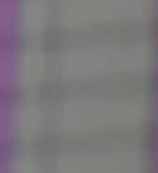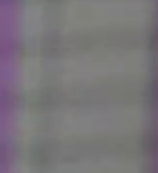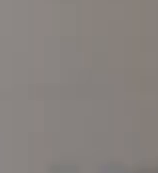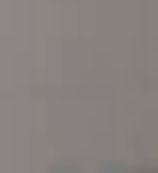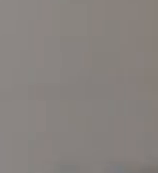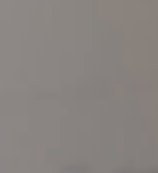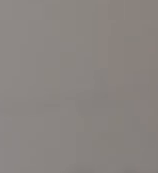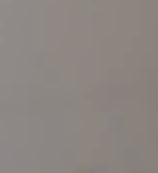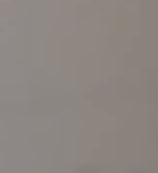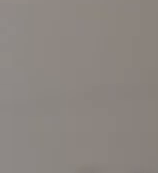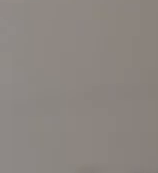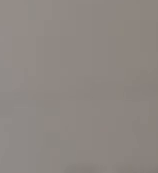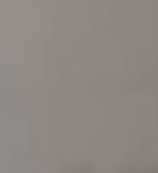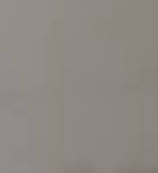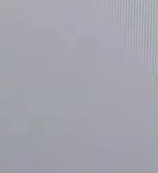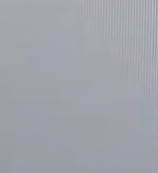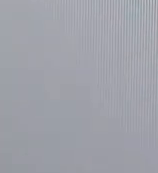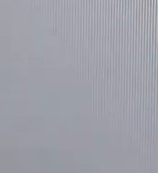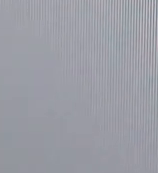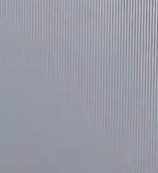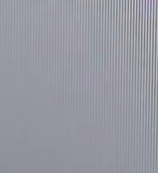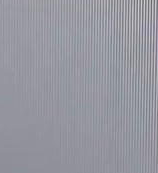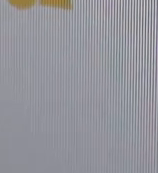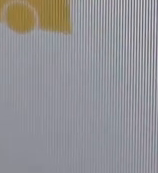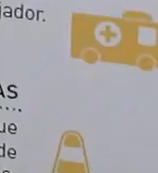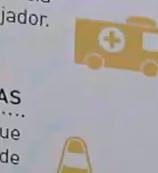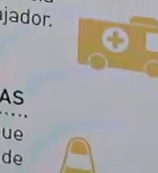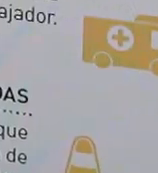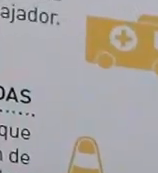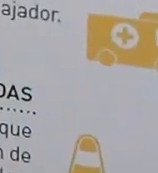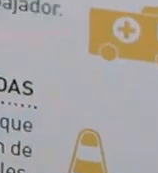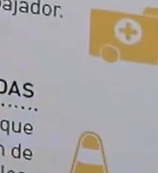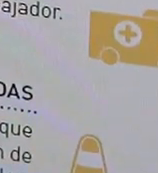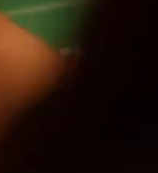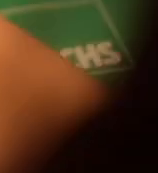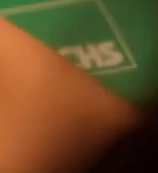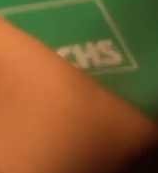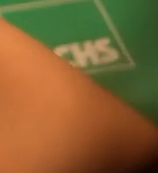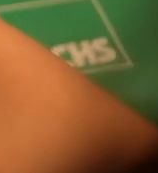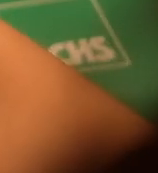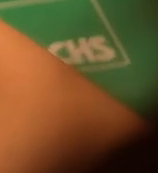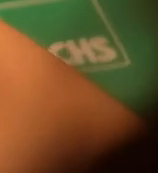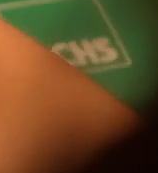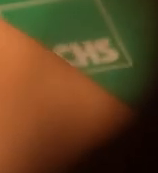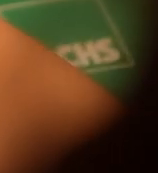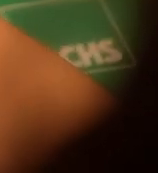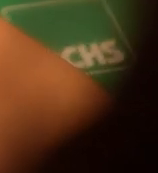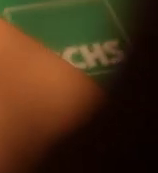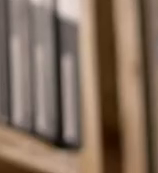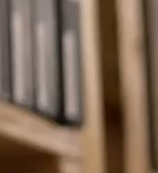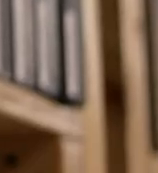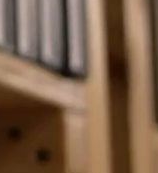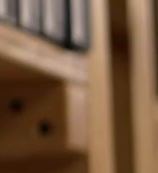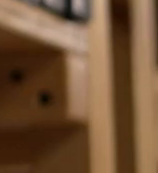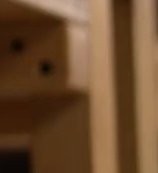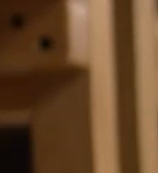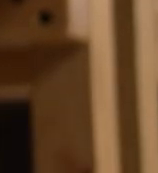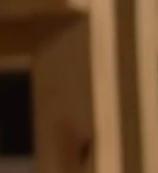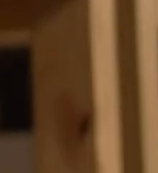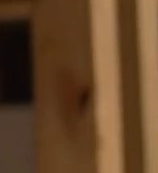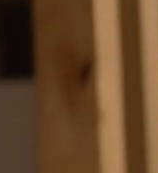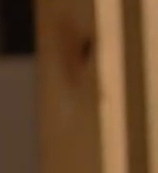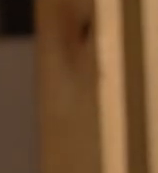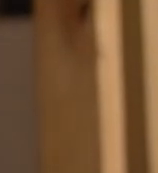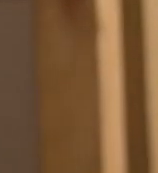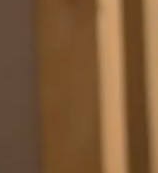o investigaciones además funciona como un centro de referencia y facilita la colaboración entre grupos de interés por último